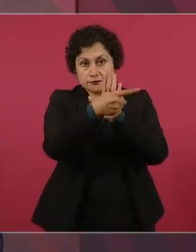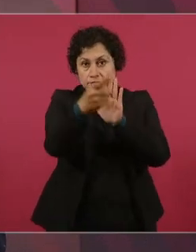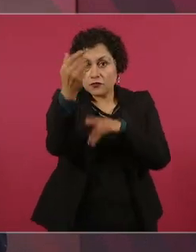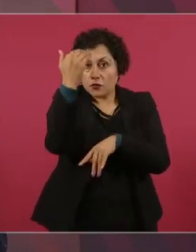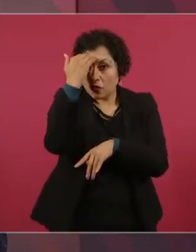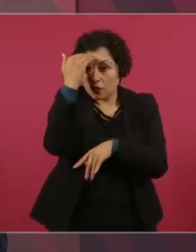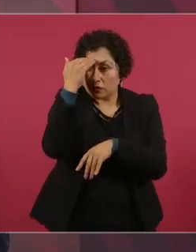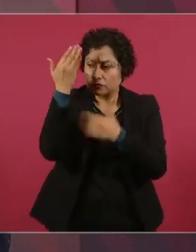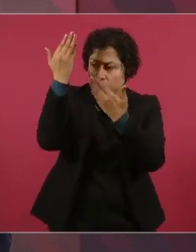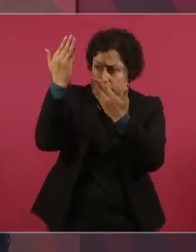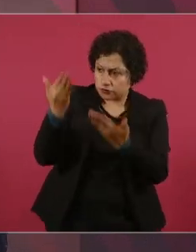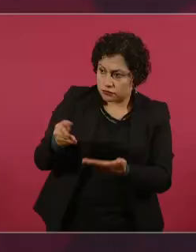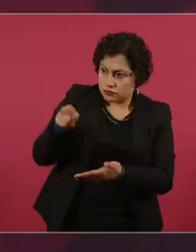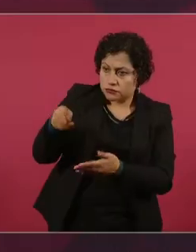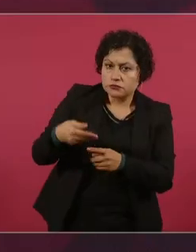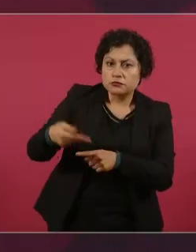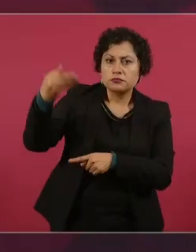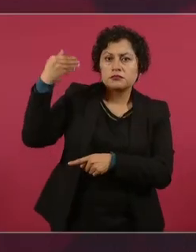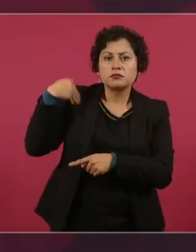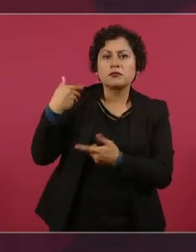dónde estudió, qué ha hecho,